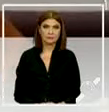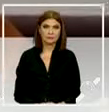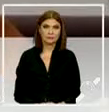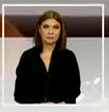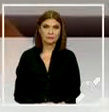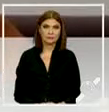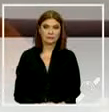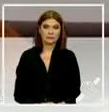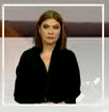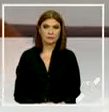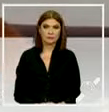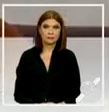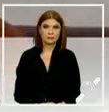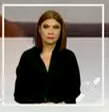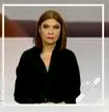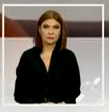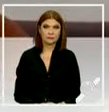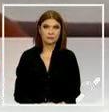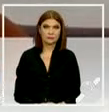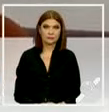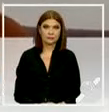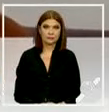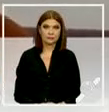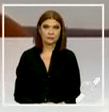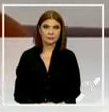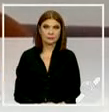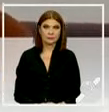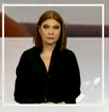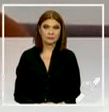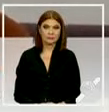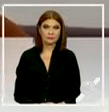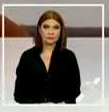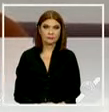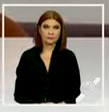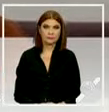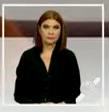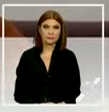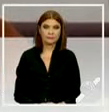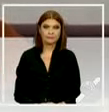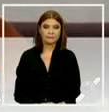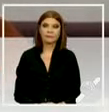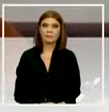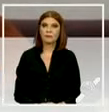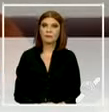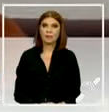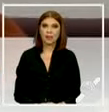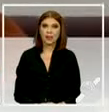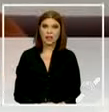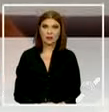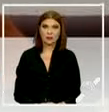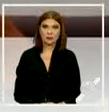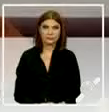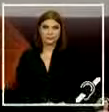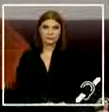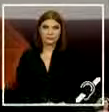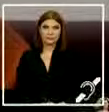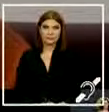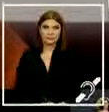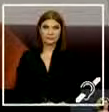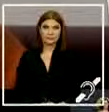creemos nosotros, bastante jurisprudencia al resto de Estados miembros donde se puede practicar la eutanasia.